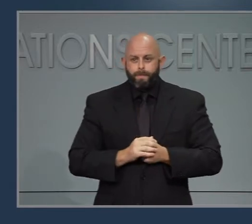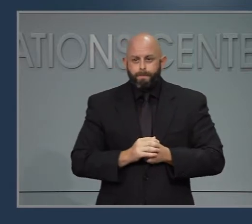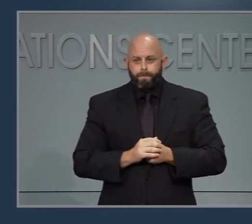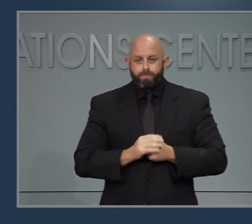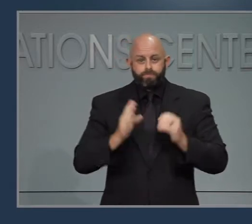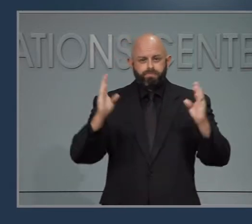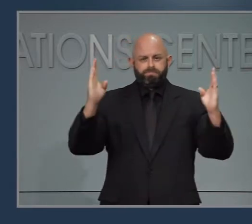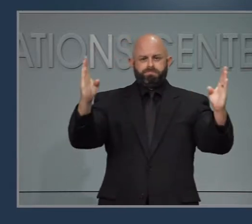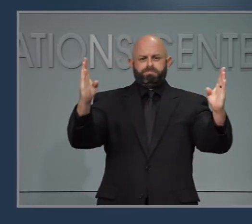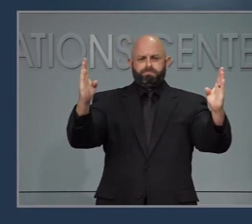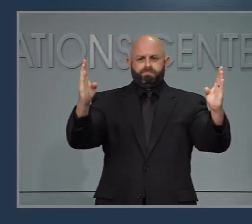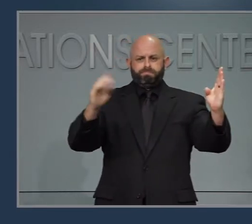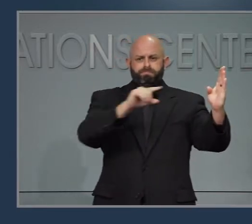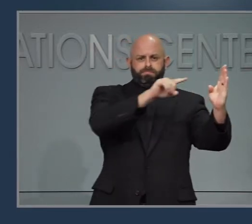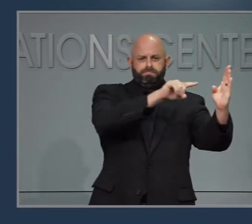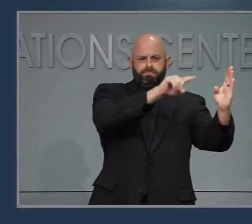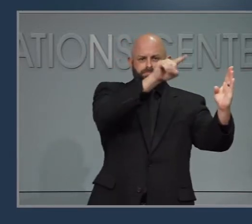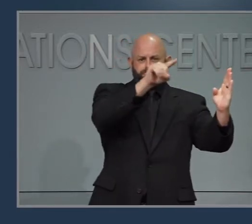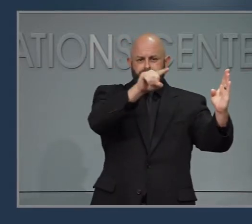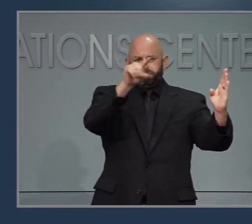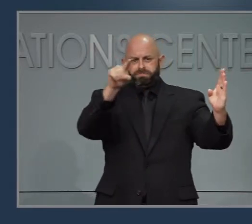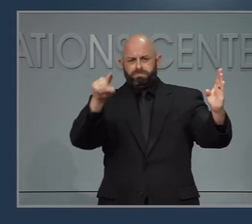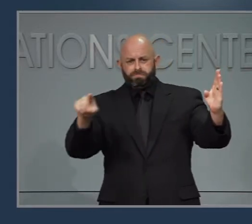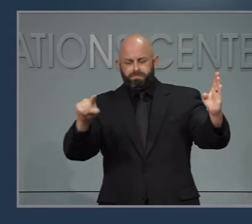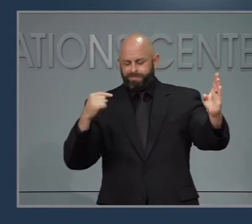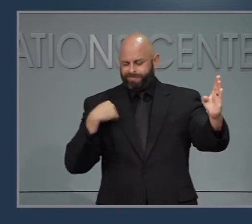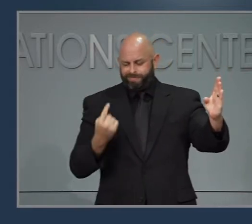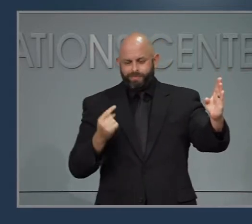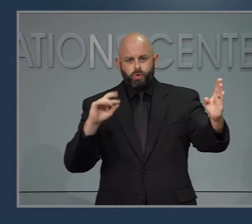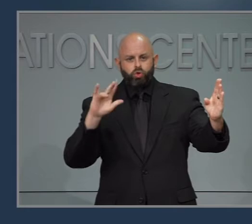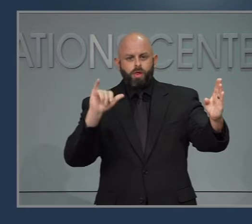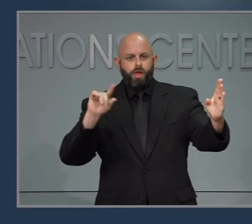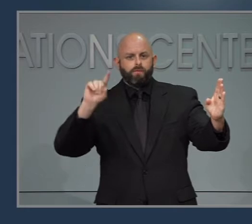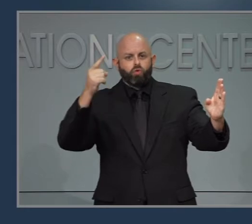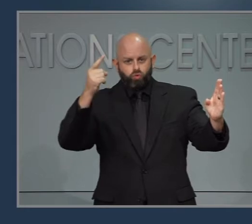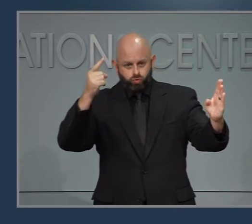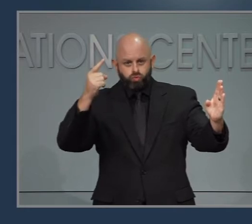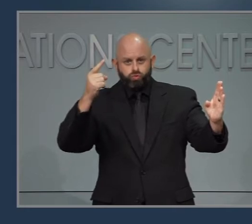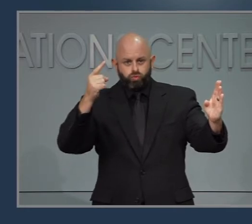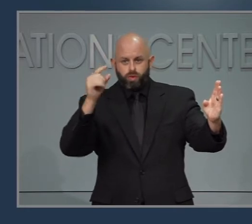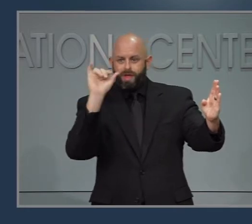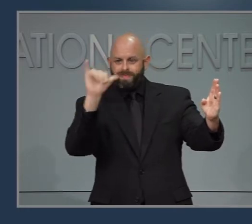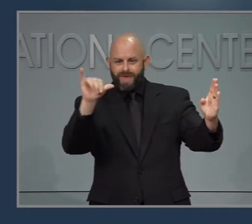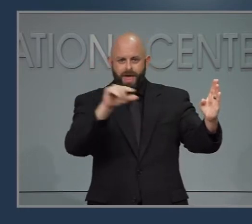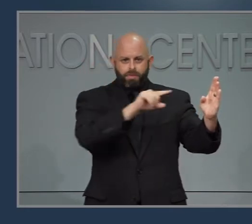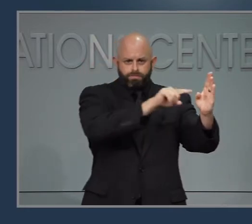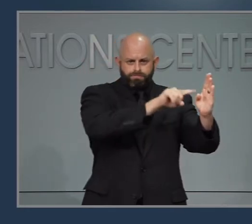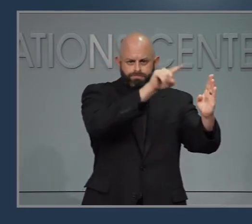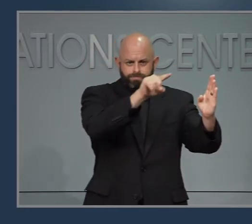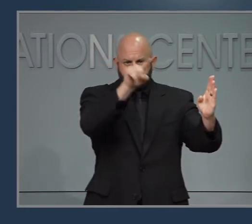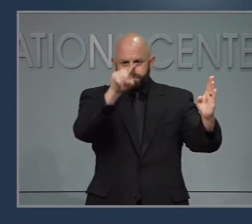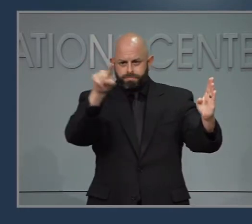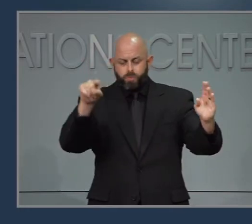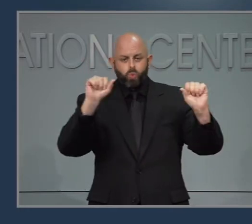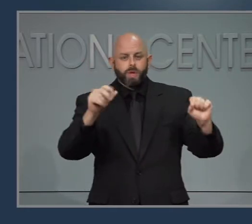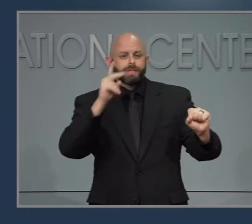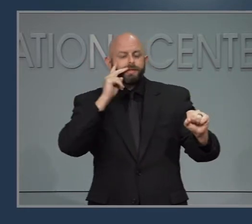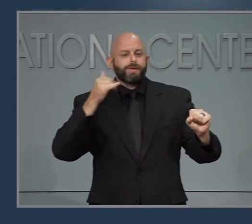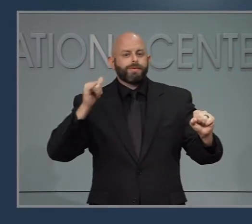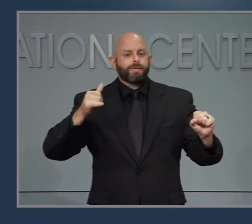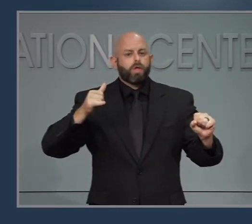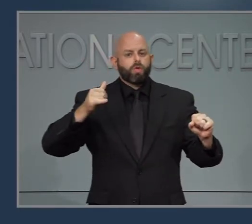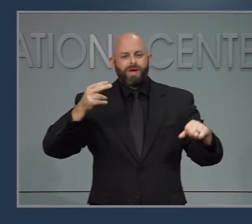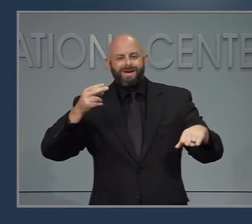Aquí vemos los nuevos casos confirmados por laboratorio desde el 1 de julio. En esta gráfica, nuevamente vemos que esta